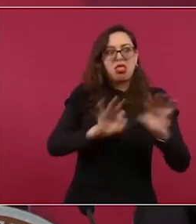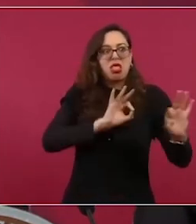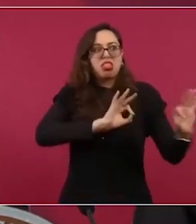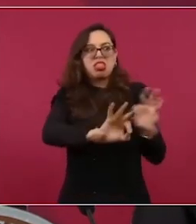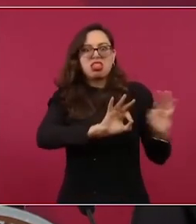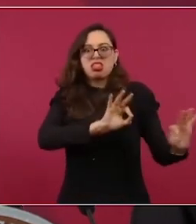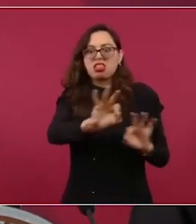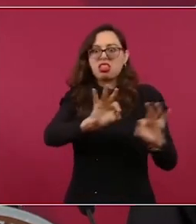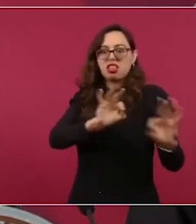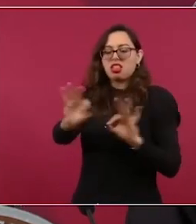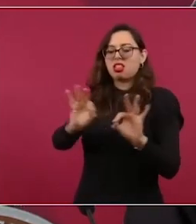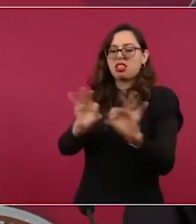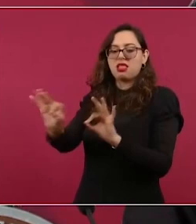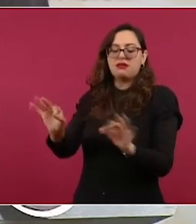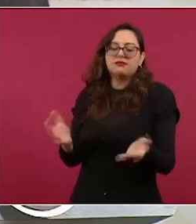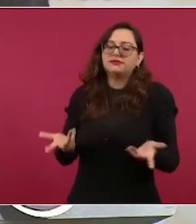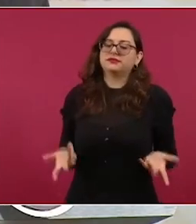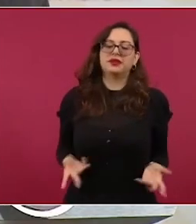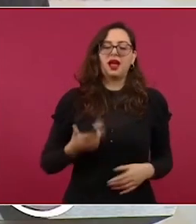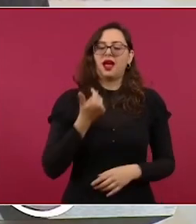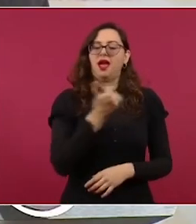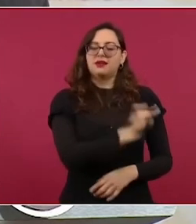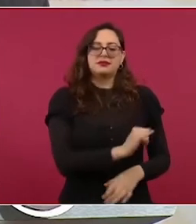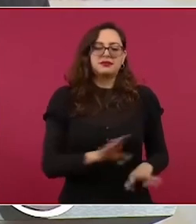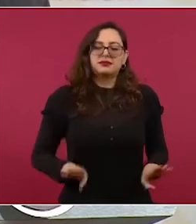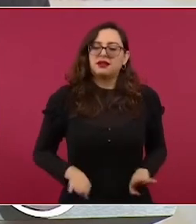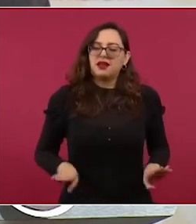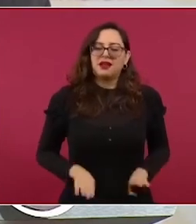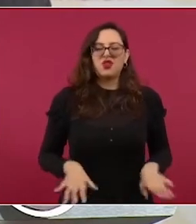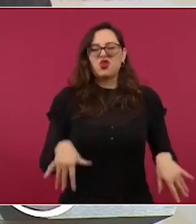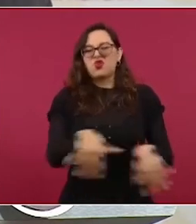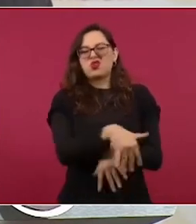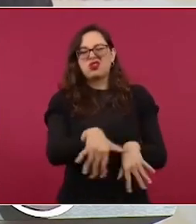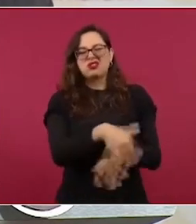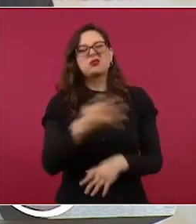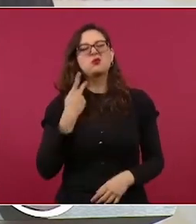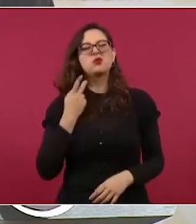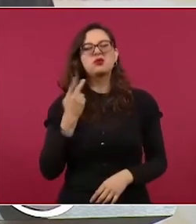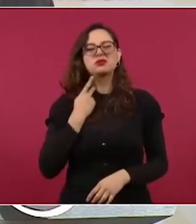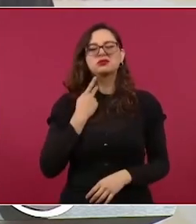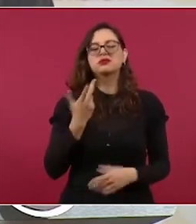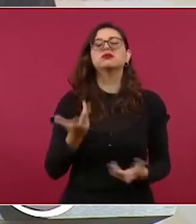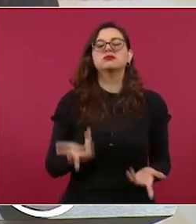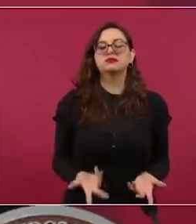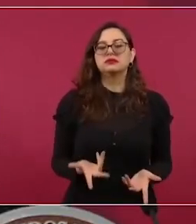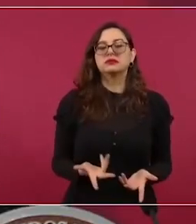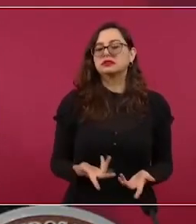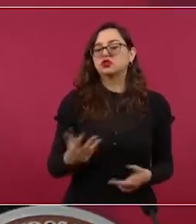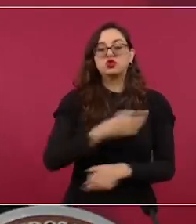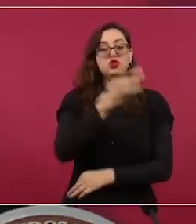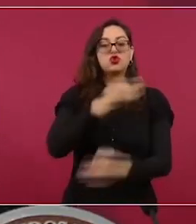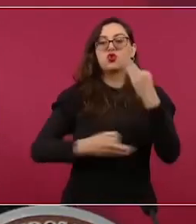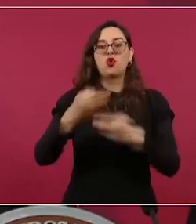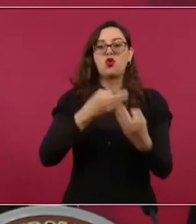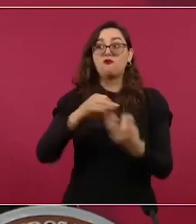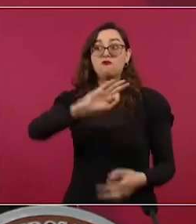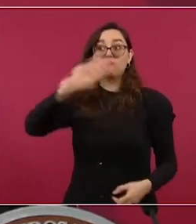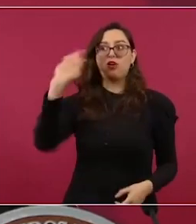para echarle la culpa al gobierno